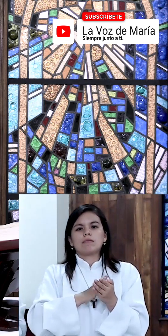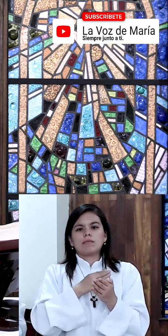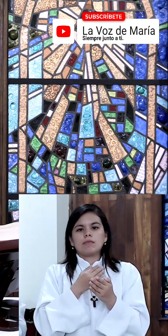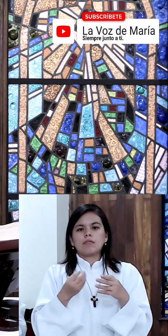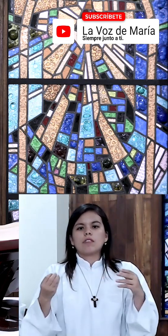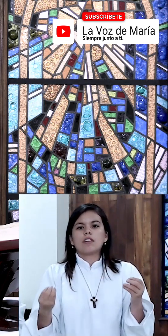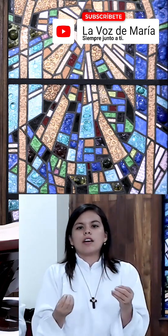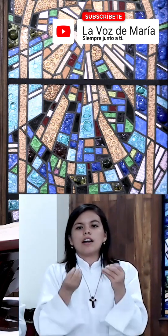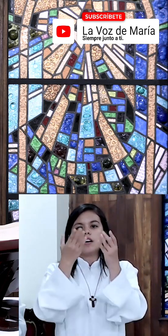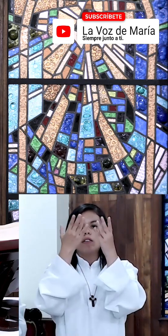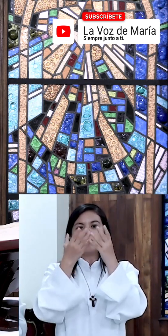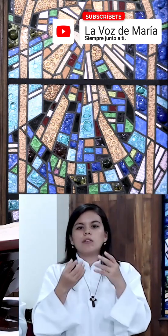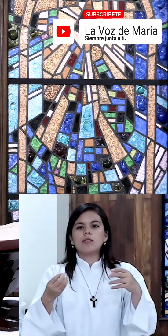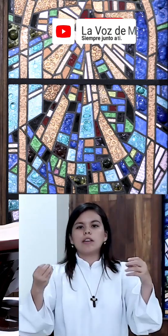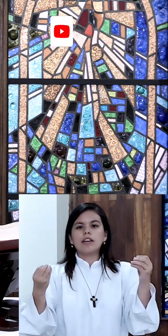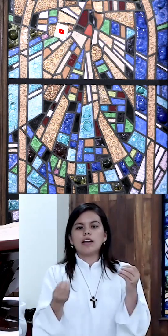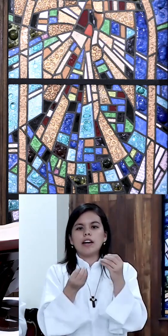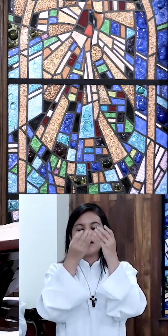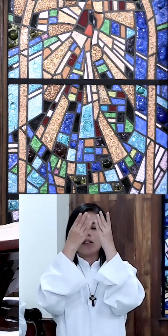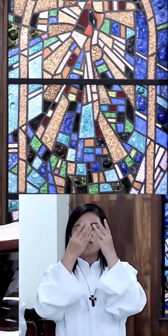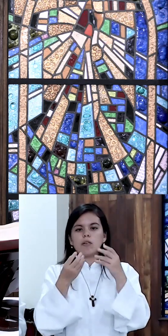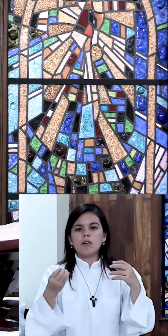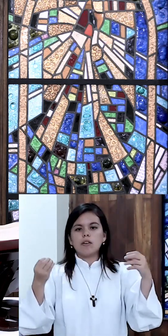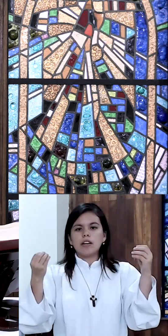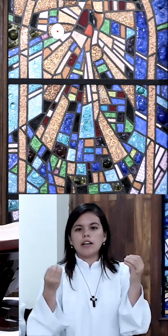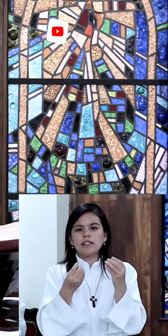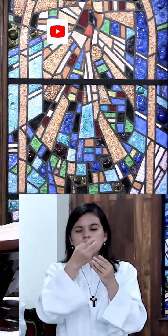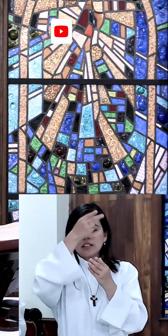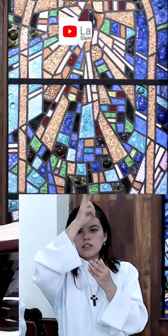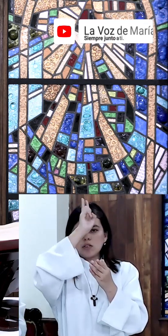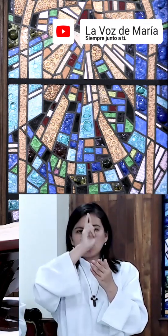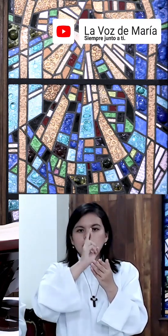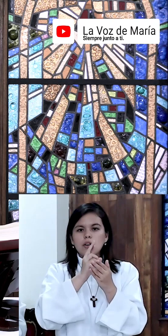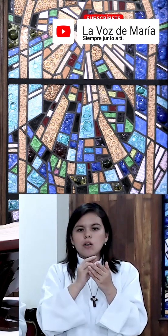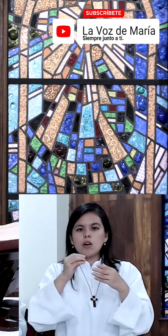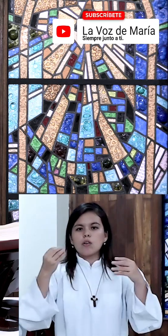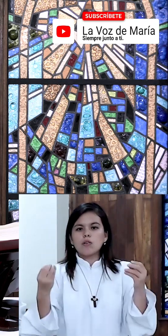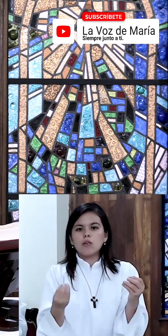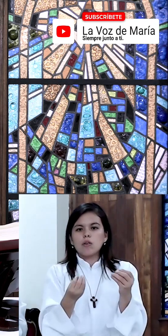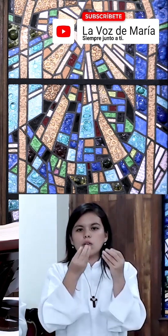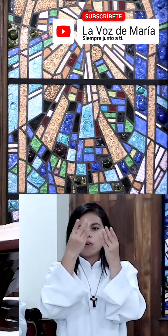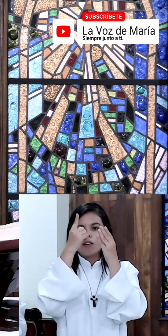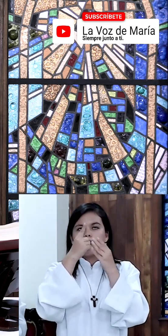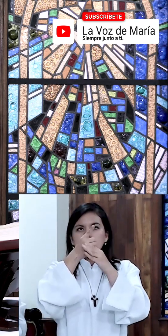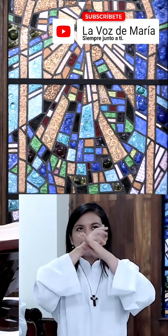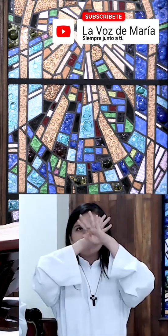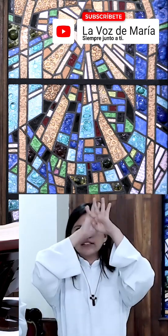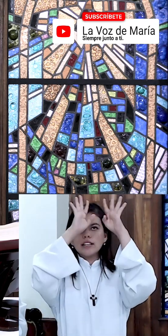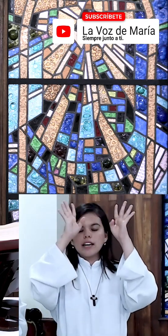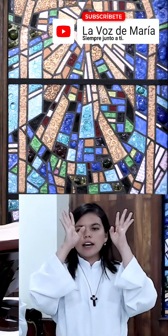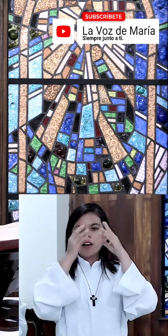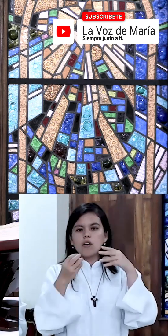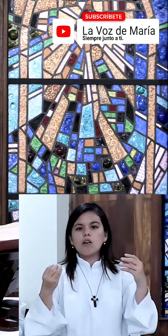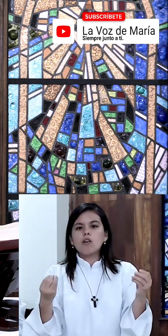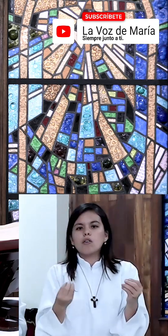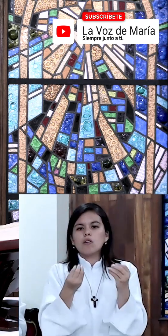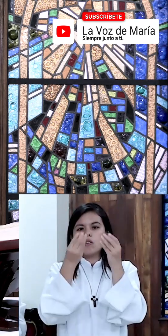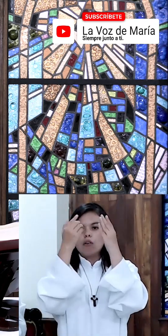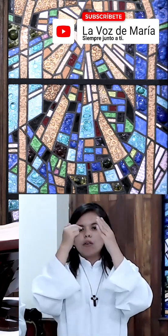piedad. Gloria, gloria, gloria al Señor. Gloria en el